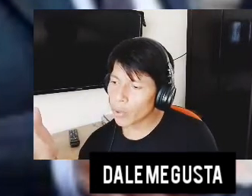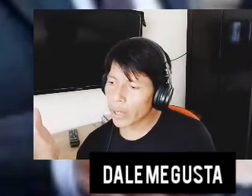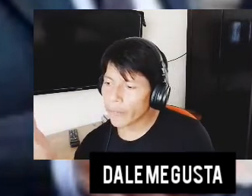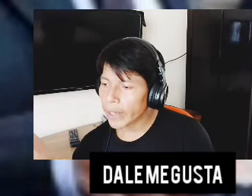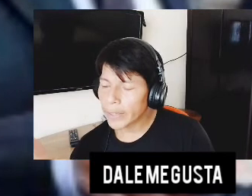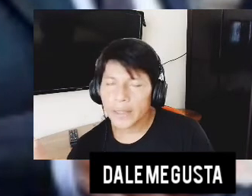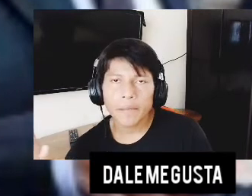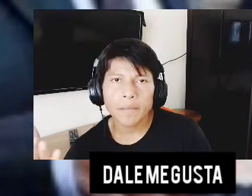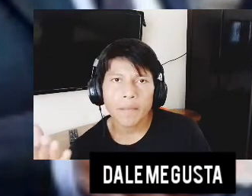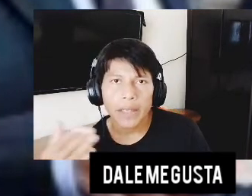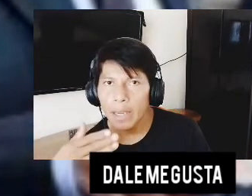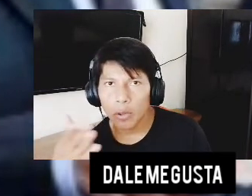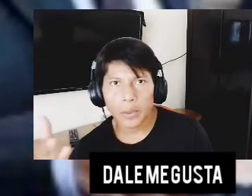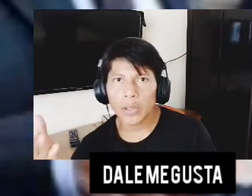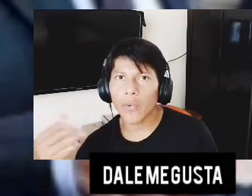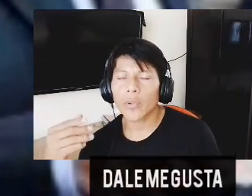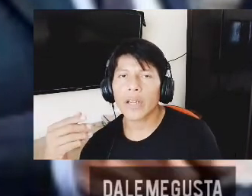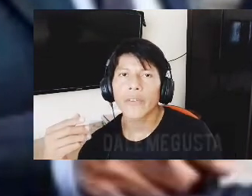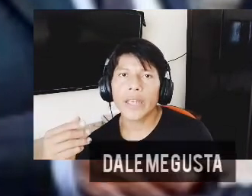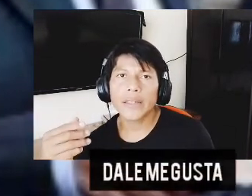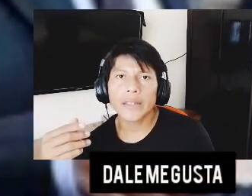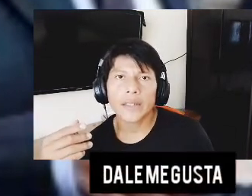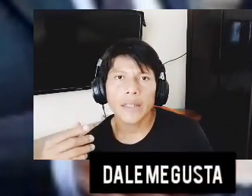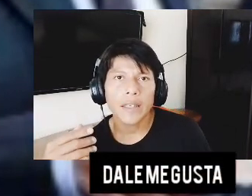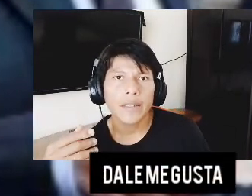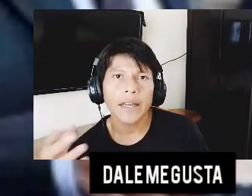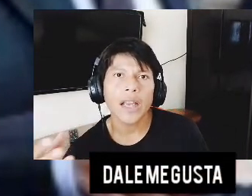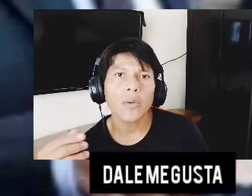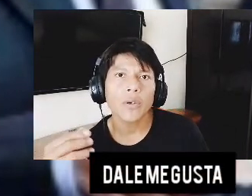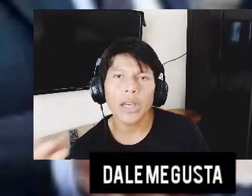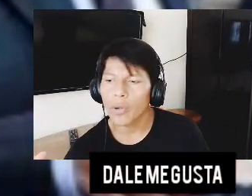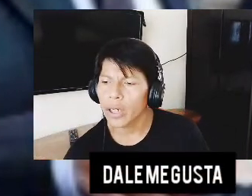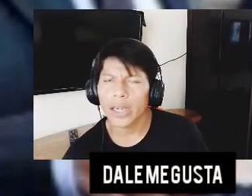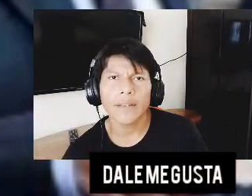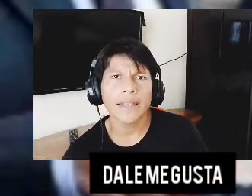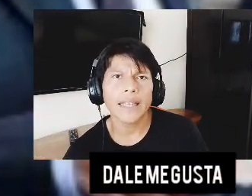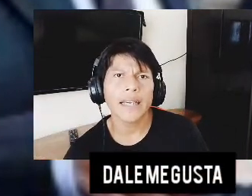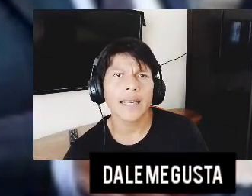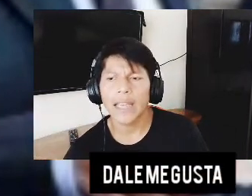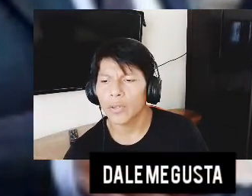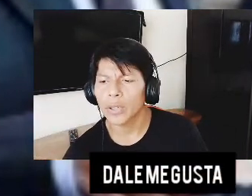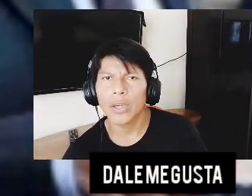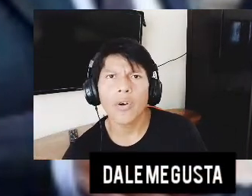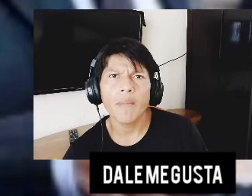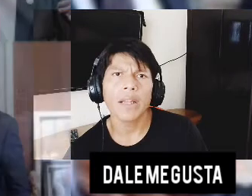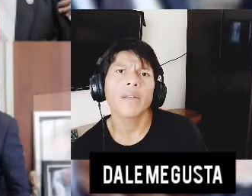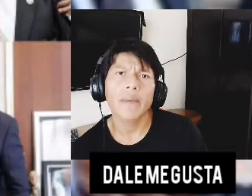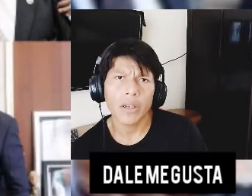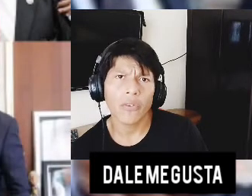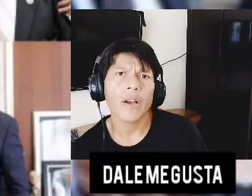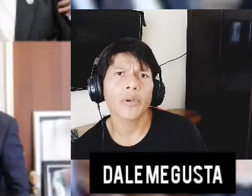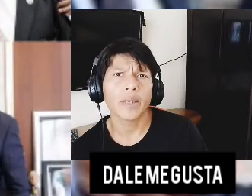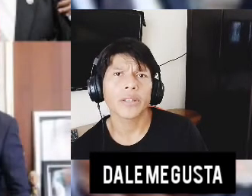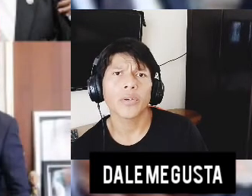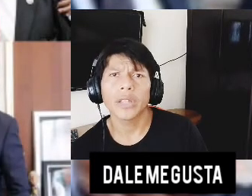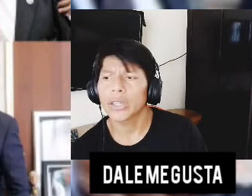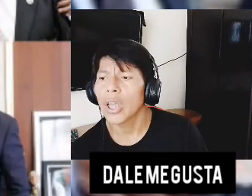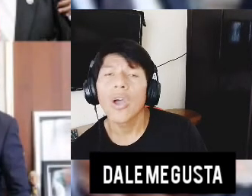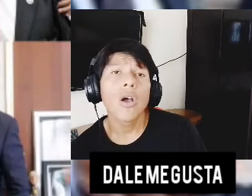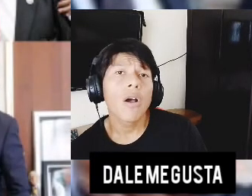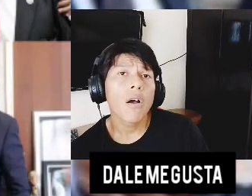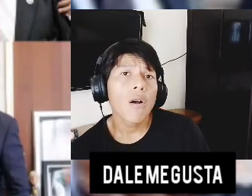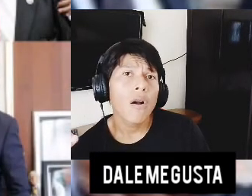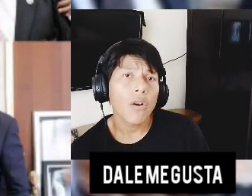visto fotografías y hemos visto fotografías de Ricardo Monreal con Ricardo Anaya riéndose, con Malvio Fabio